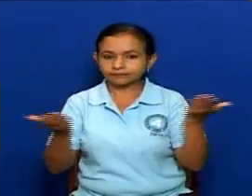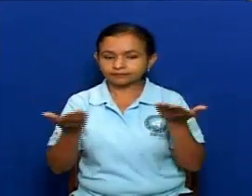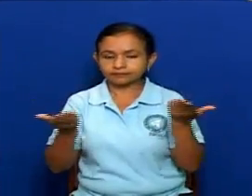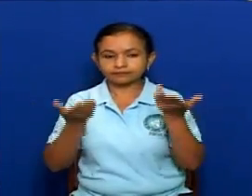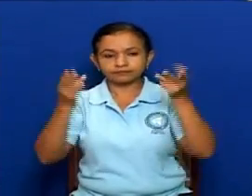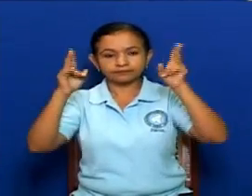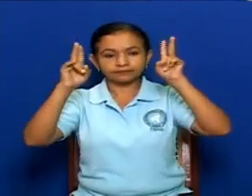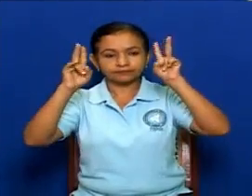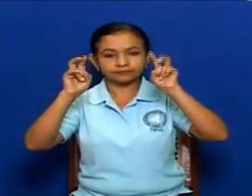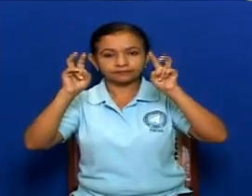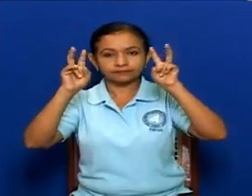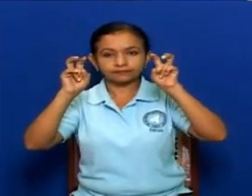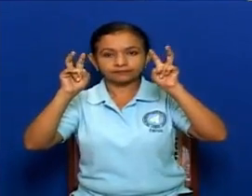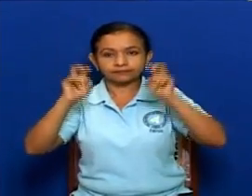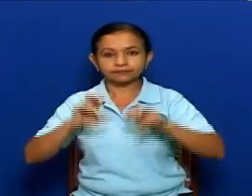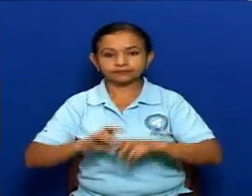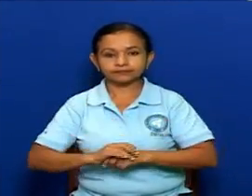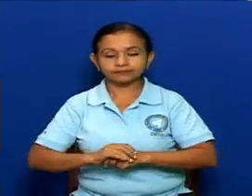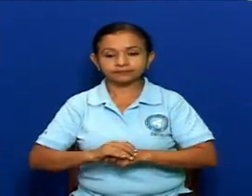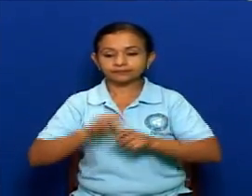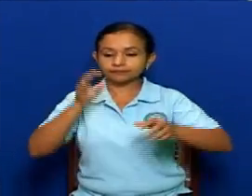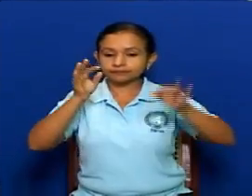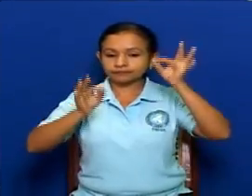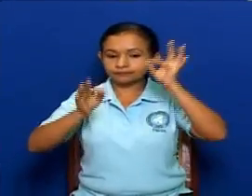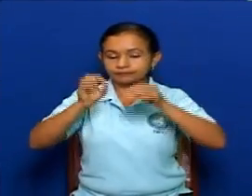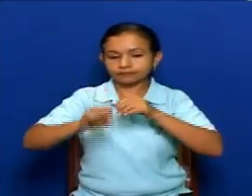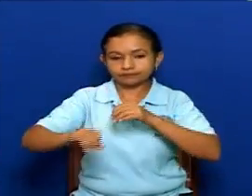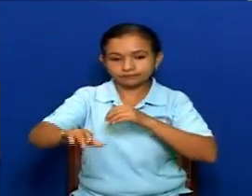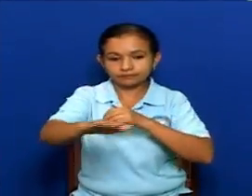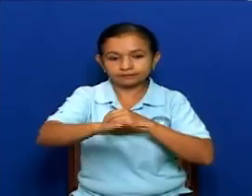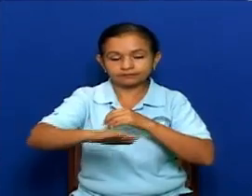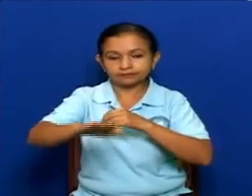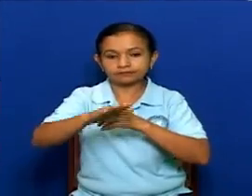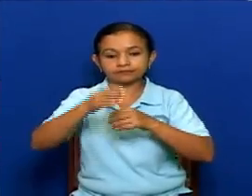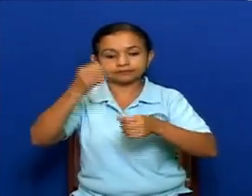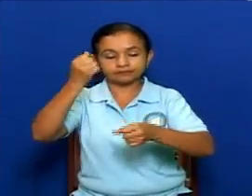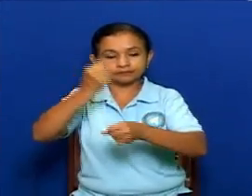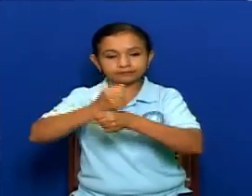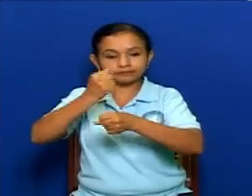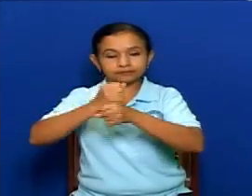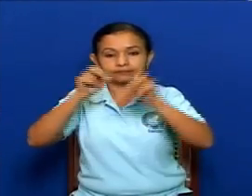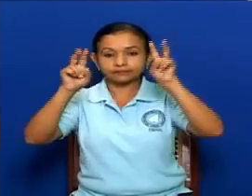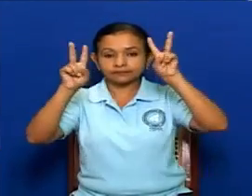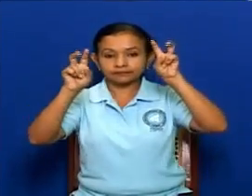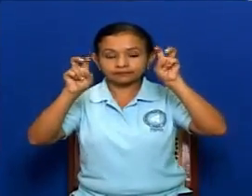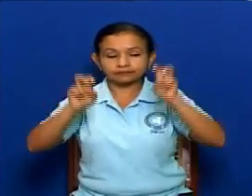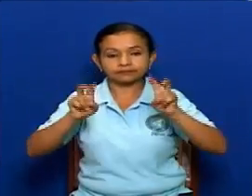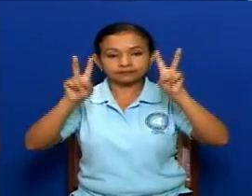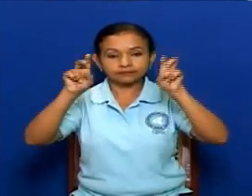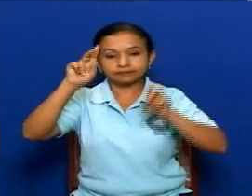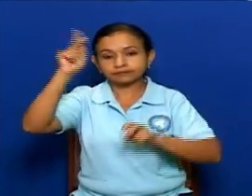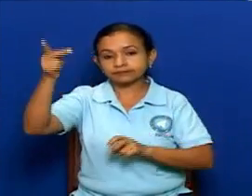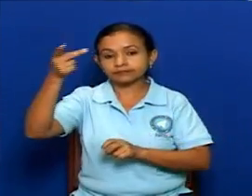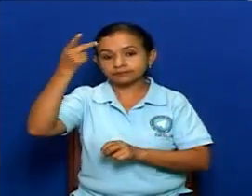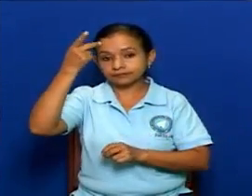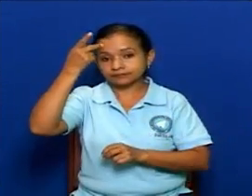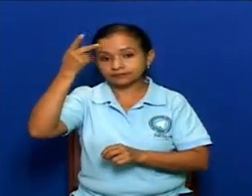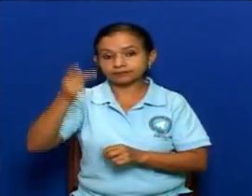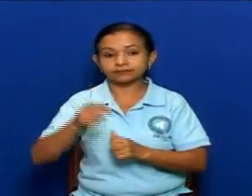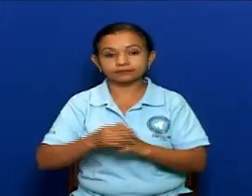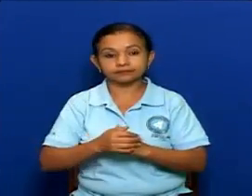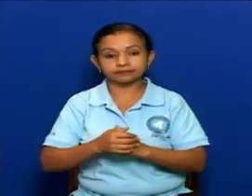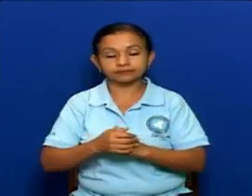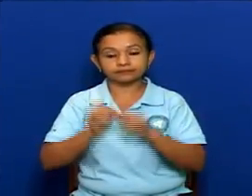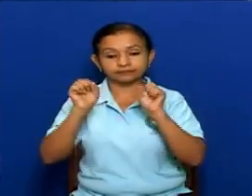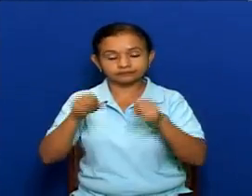temas de justicia social, temas laborales, temas políticos. Nosotros no